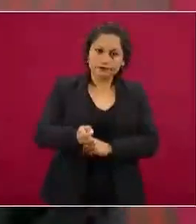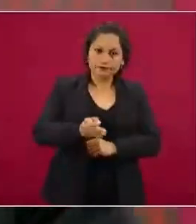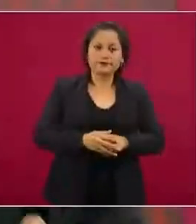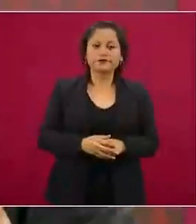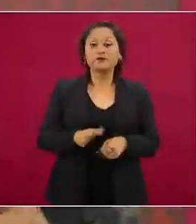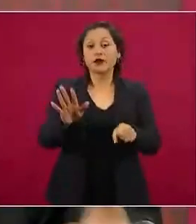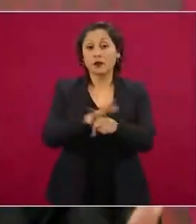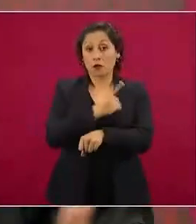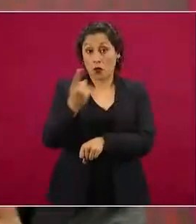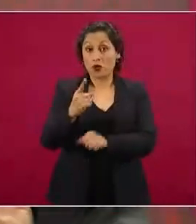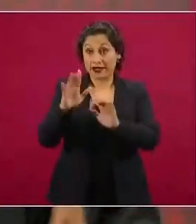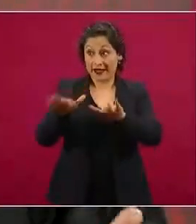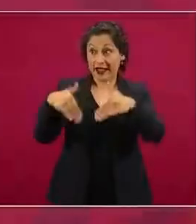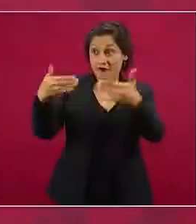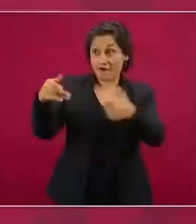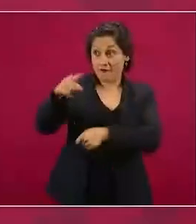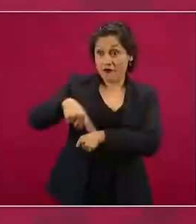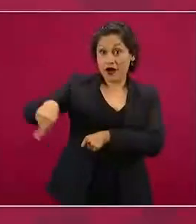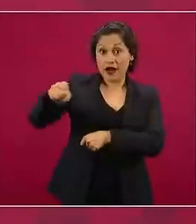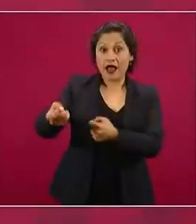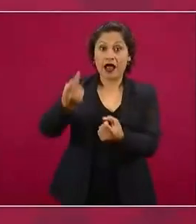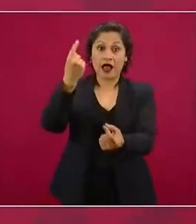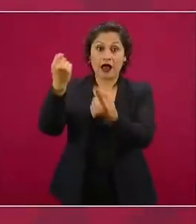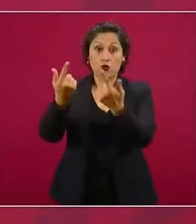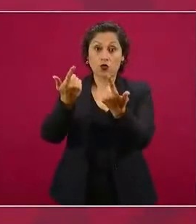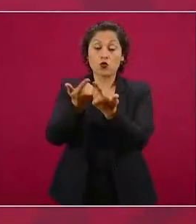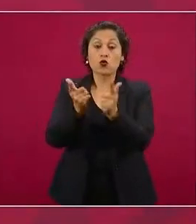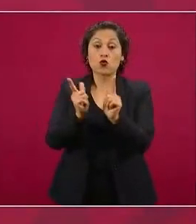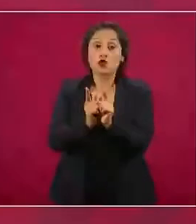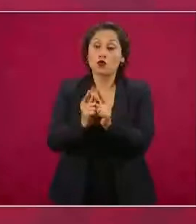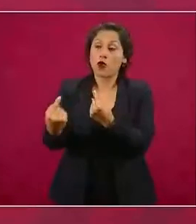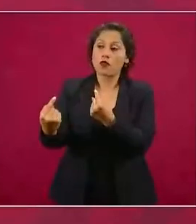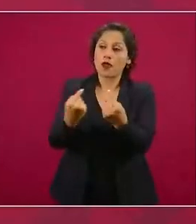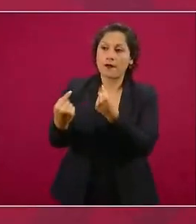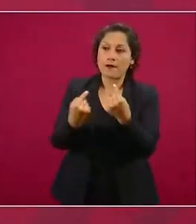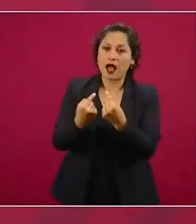pues querían que nos peleáramos.